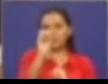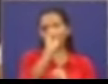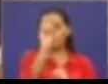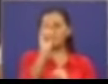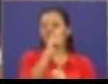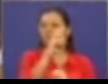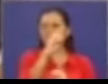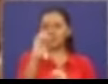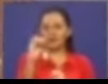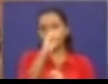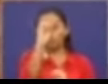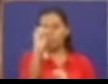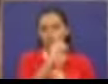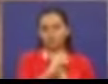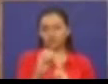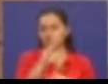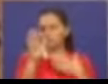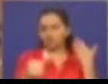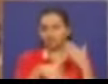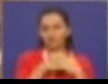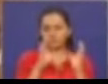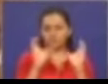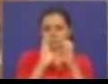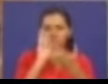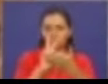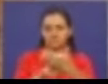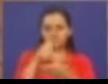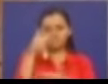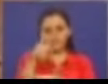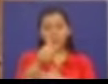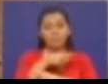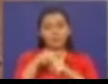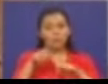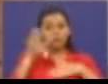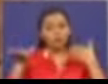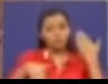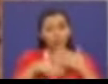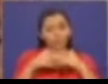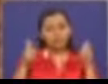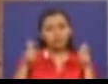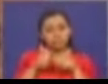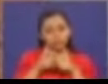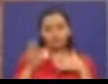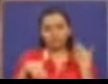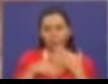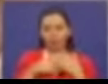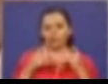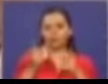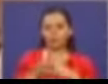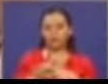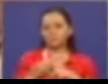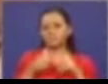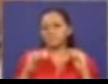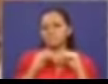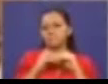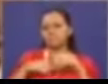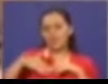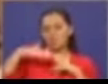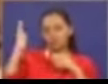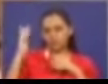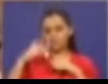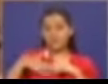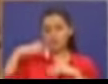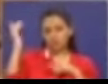de semilla certificada. Y evidentemente todos son muy pequeños productores en su